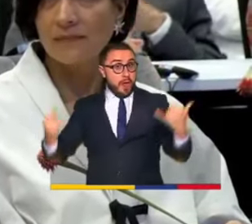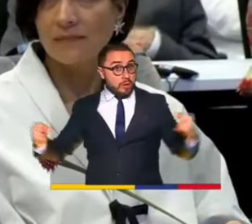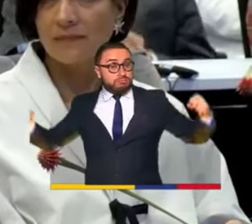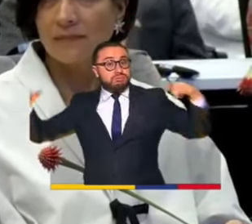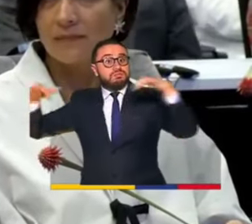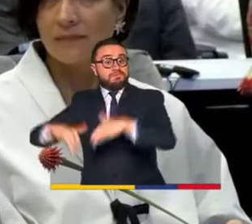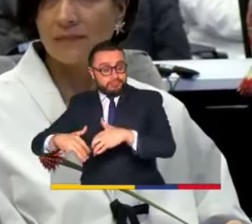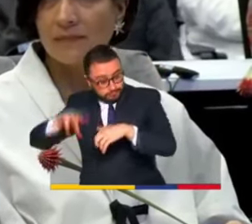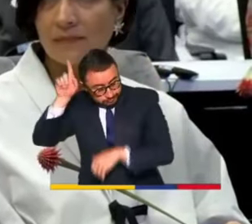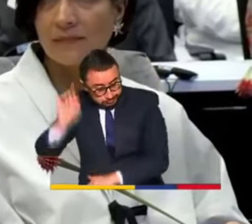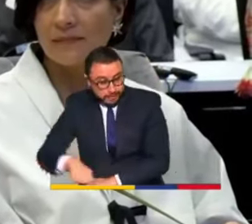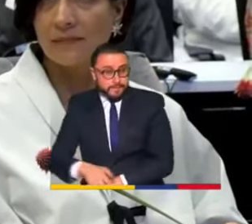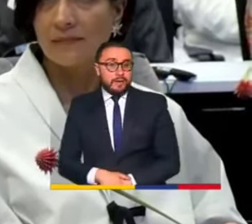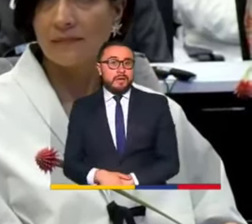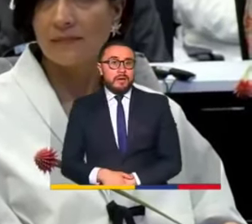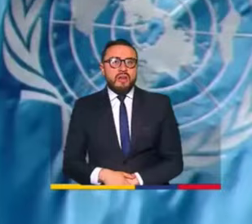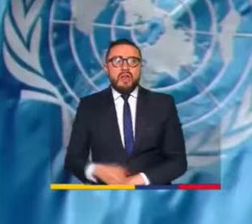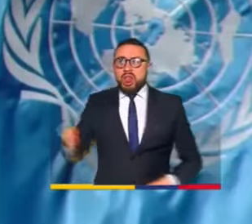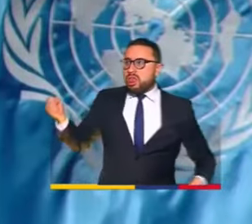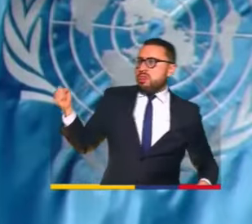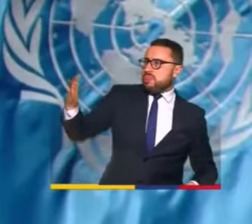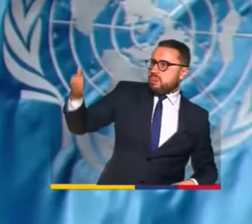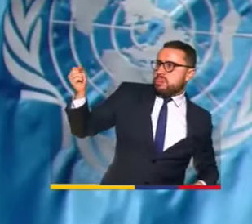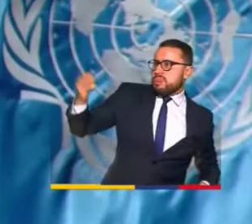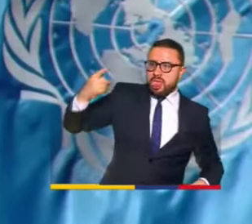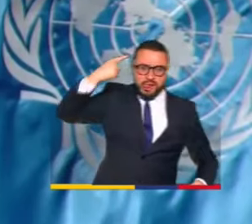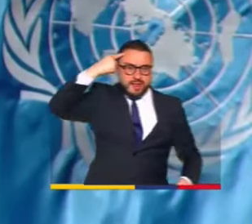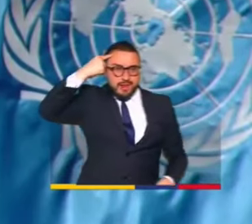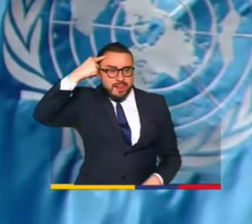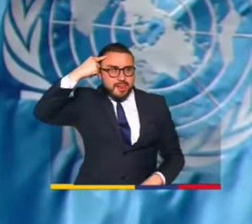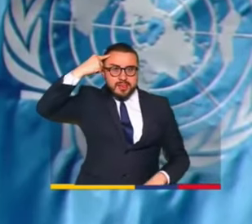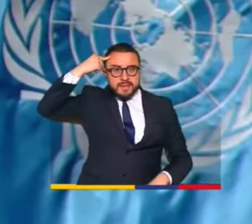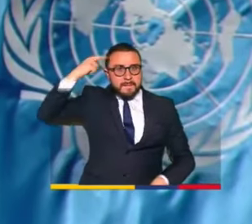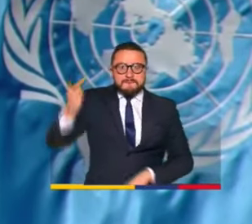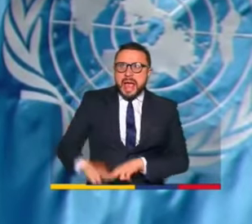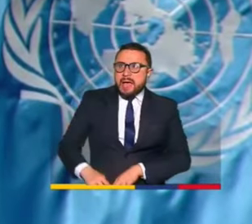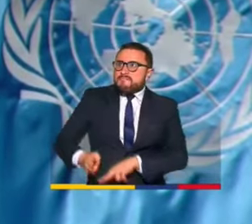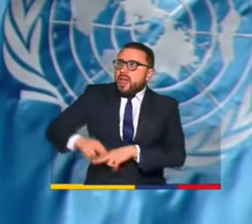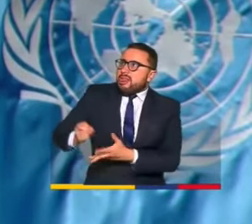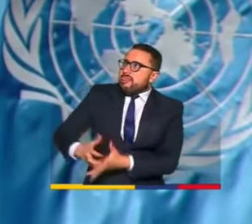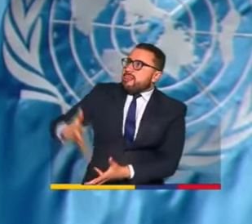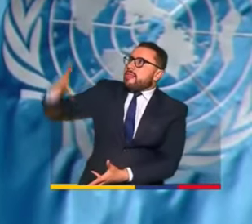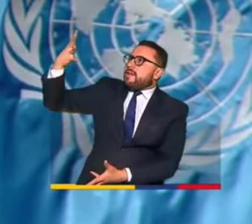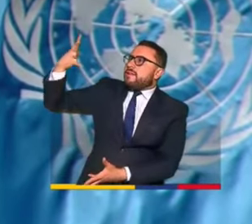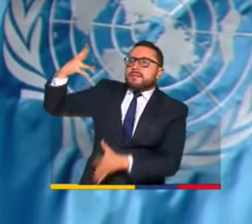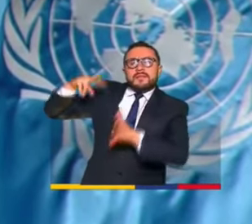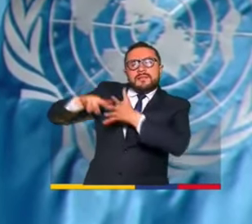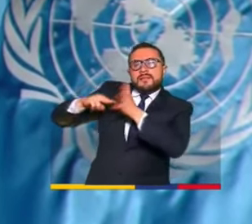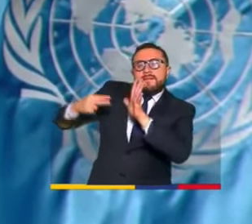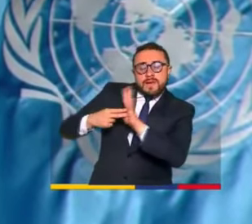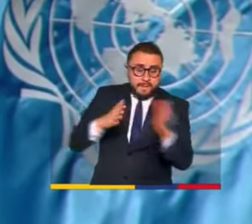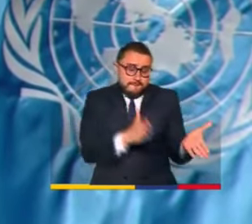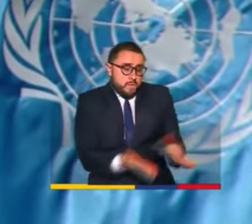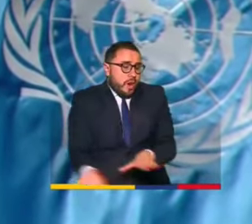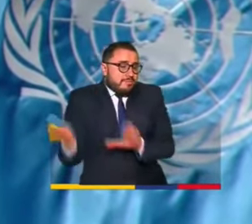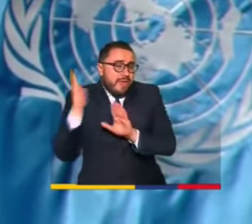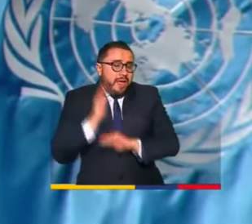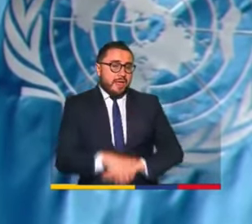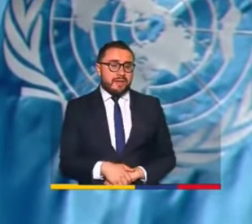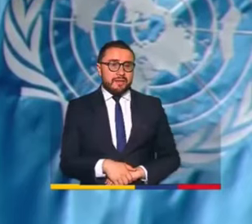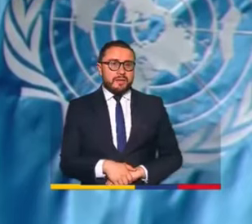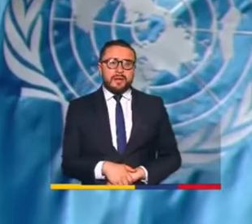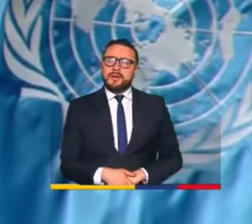Hoy están ligadas a la codicia, es decir, a la muerte. ¿Quién dijo que la